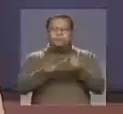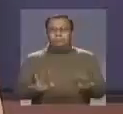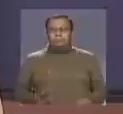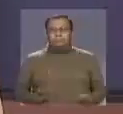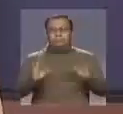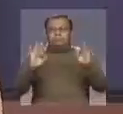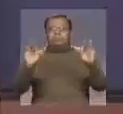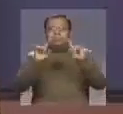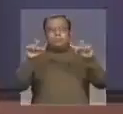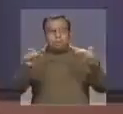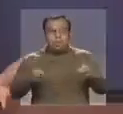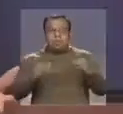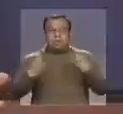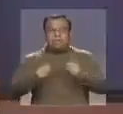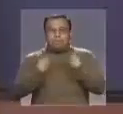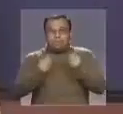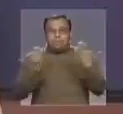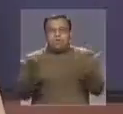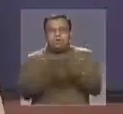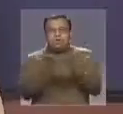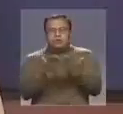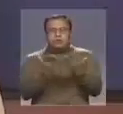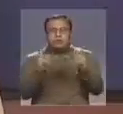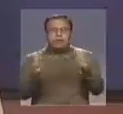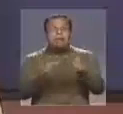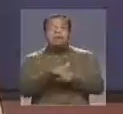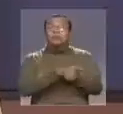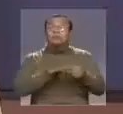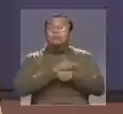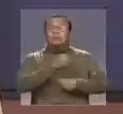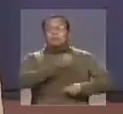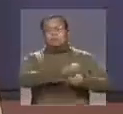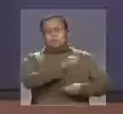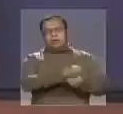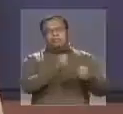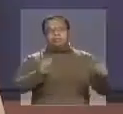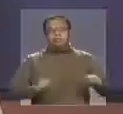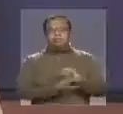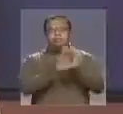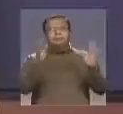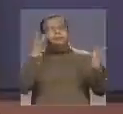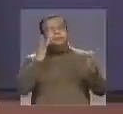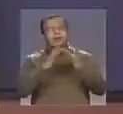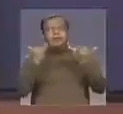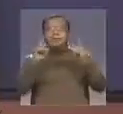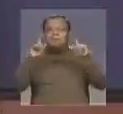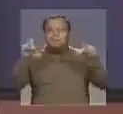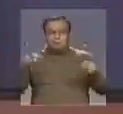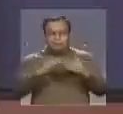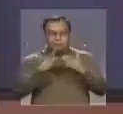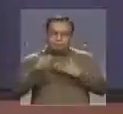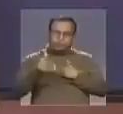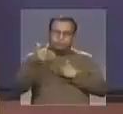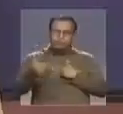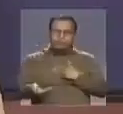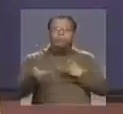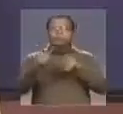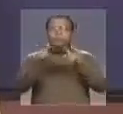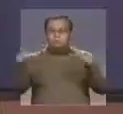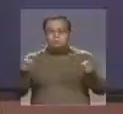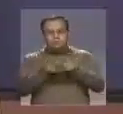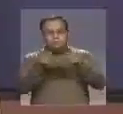condiciones y calidad en la educación, mejores condiciones laborales, pero obviamente me imagino que en algún momento hablaremos un poco